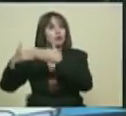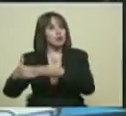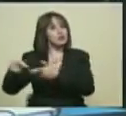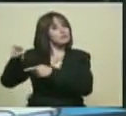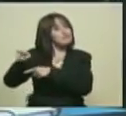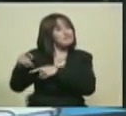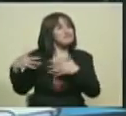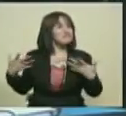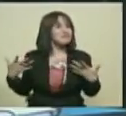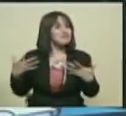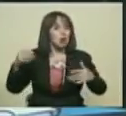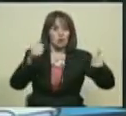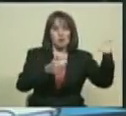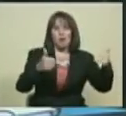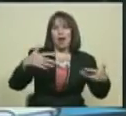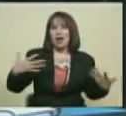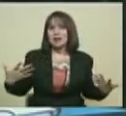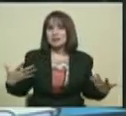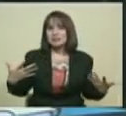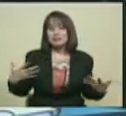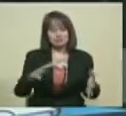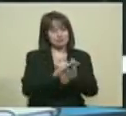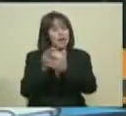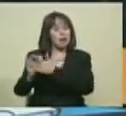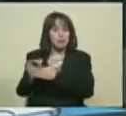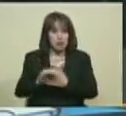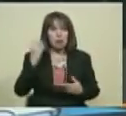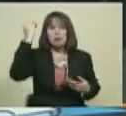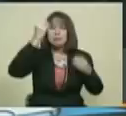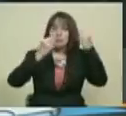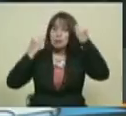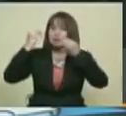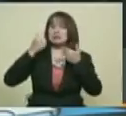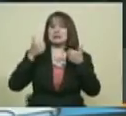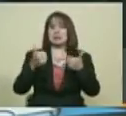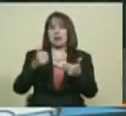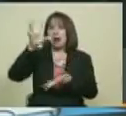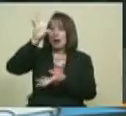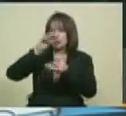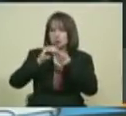preguntas, querido compañero. En resumidas cuentas,